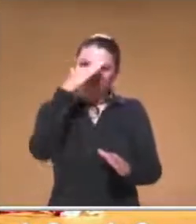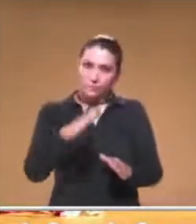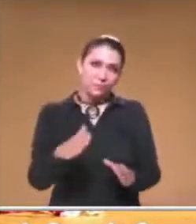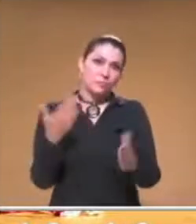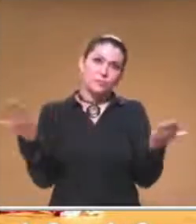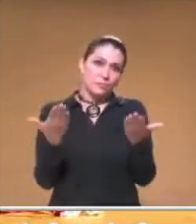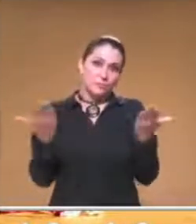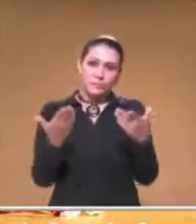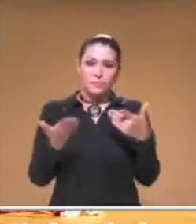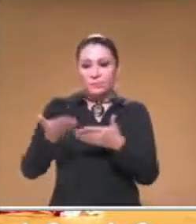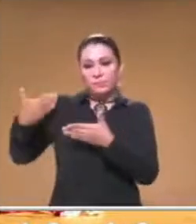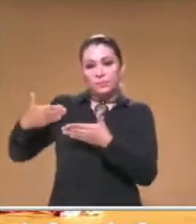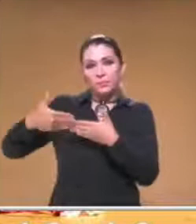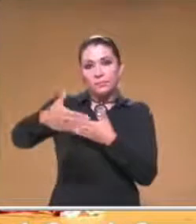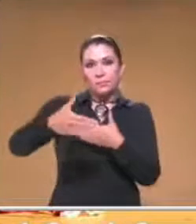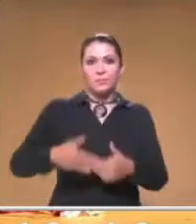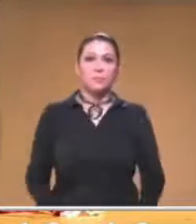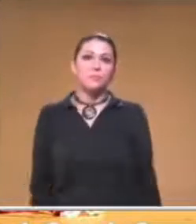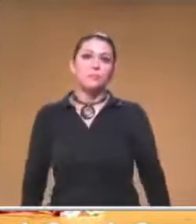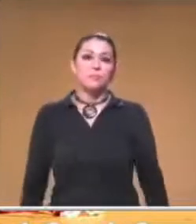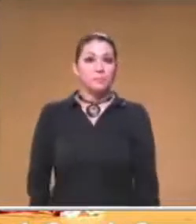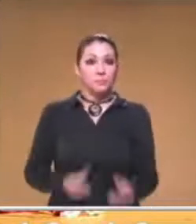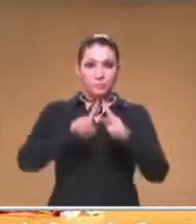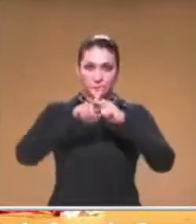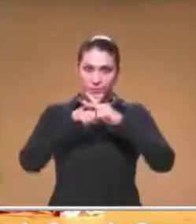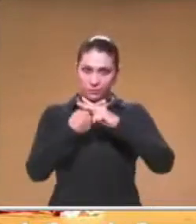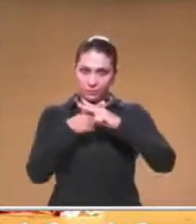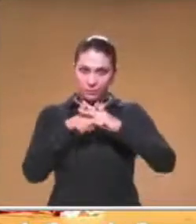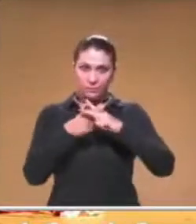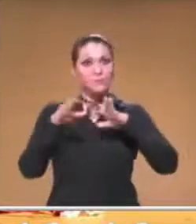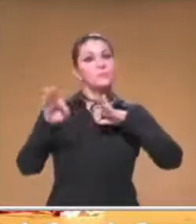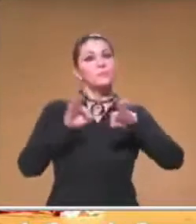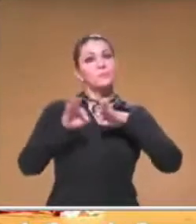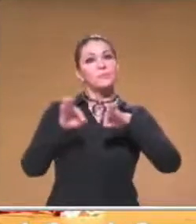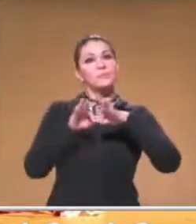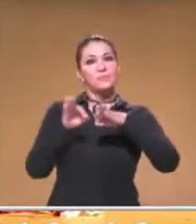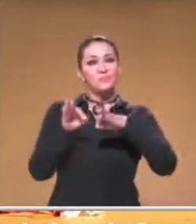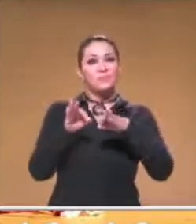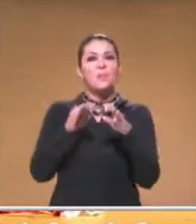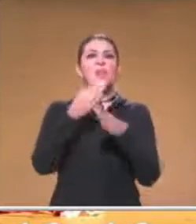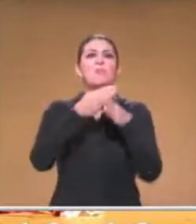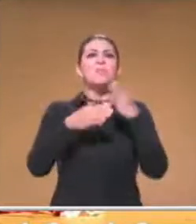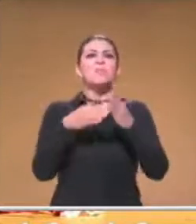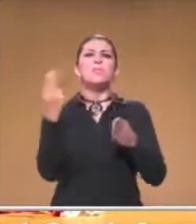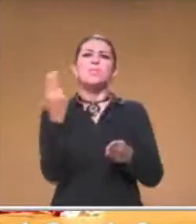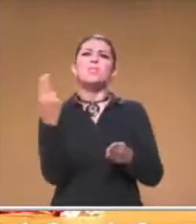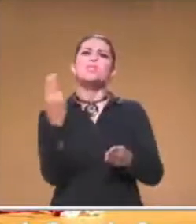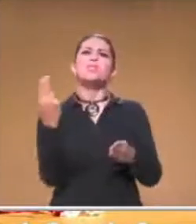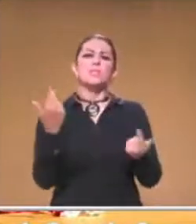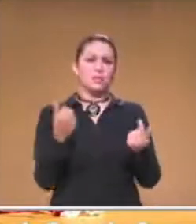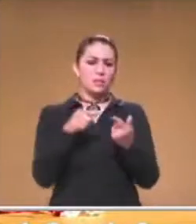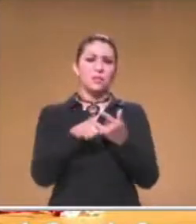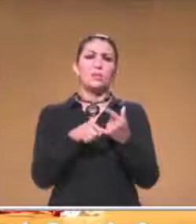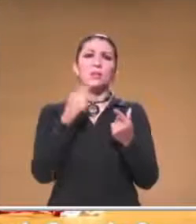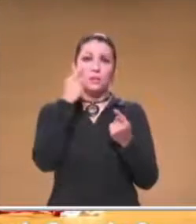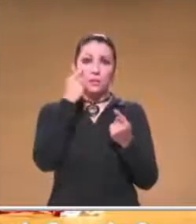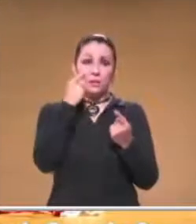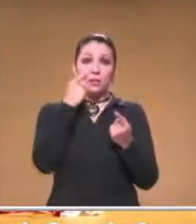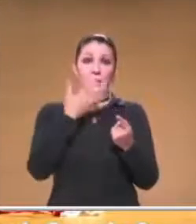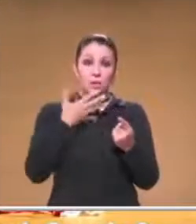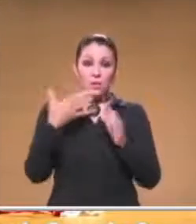haciendo durante los últimos meses. Vamos a iniciar nuestro trabajo con los materiales que vamos a ocupar en caso de que los tengan